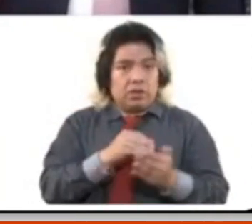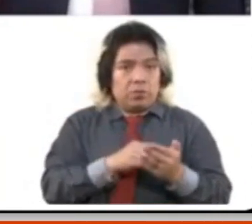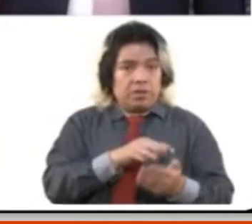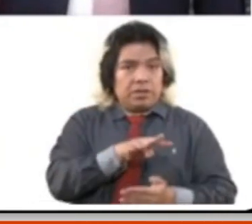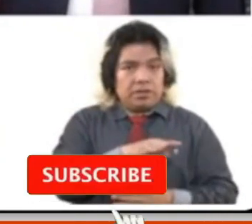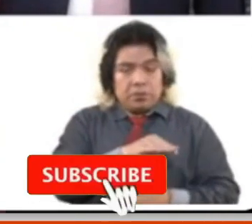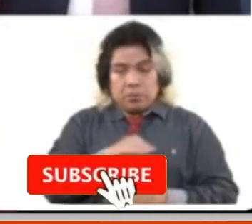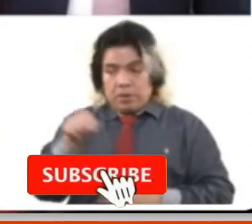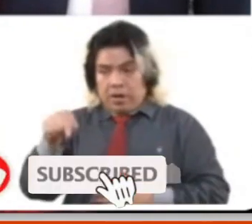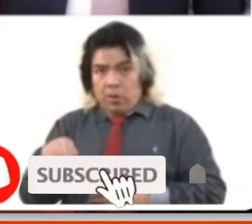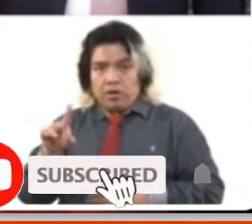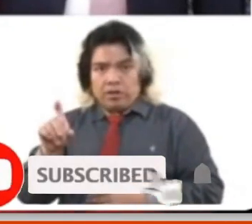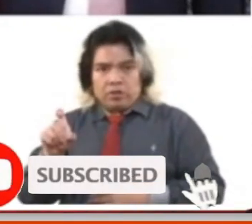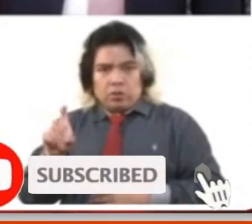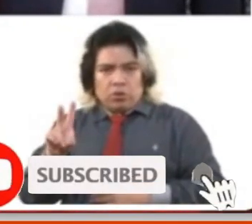a la fecha.